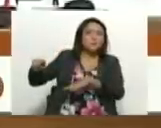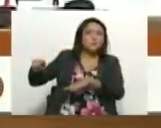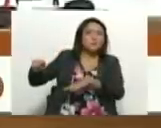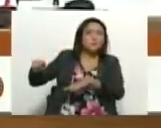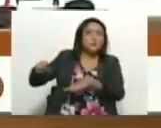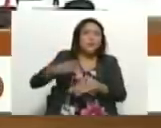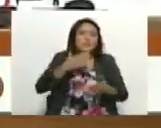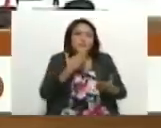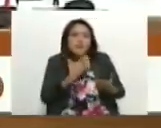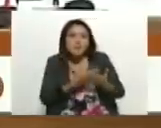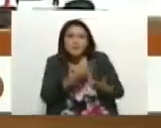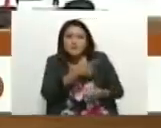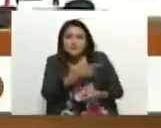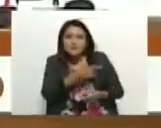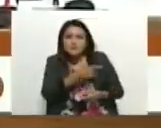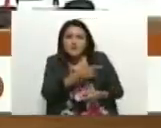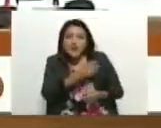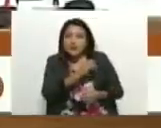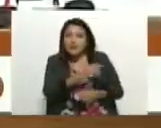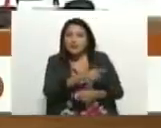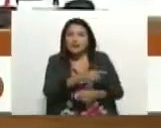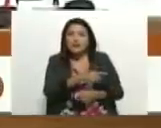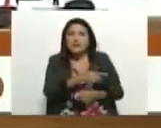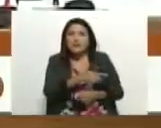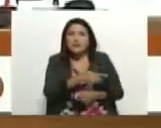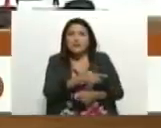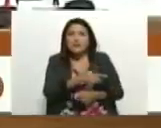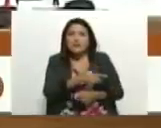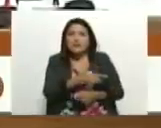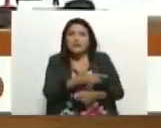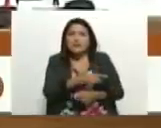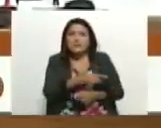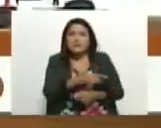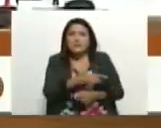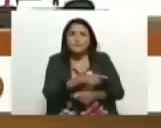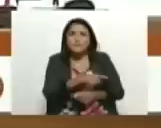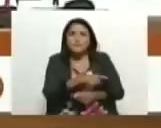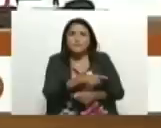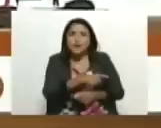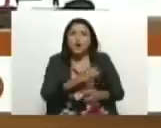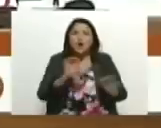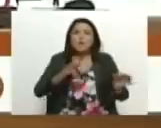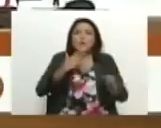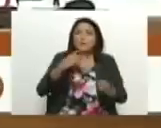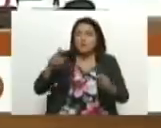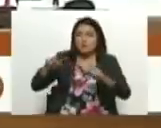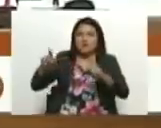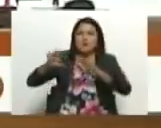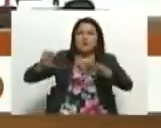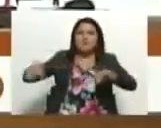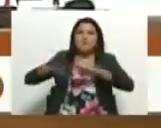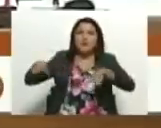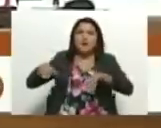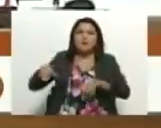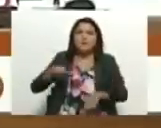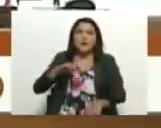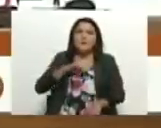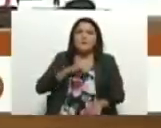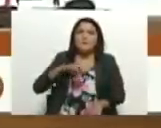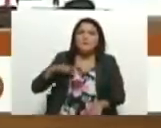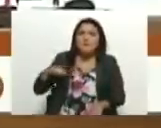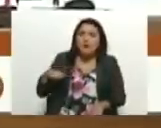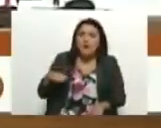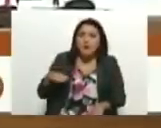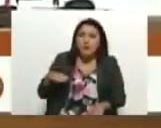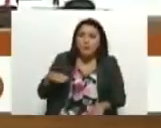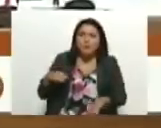O uno escucha, no, esta playa ahora es privada por una variable urbana que